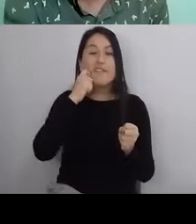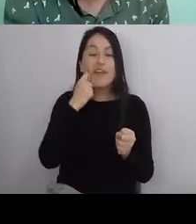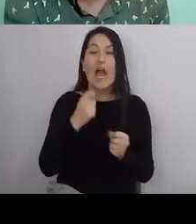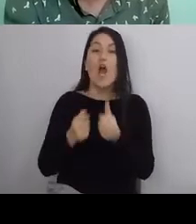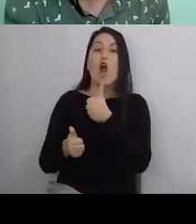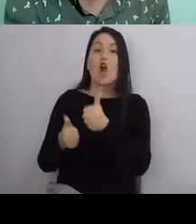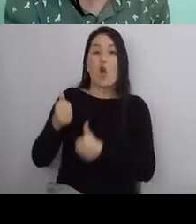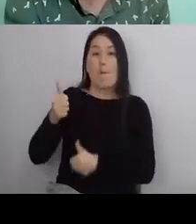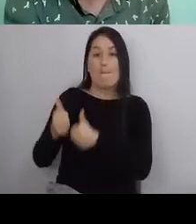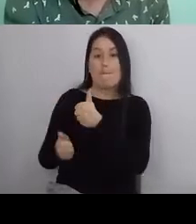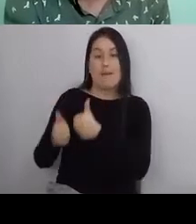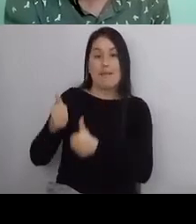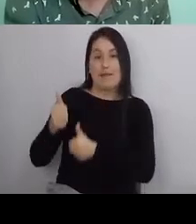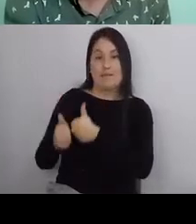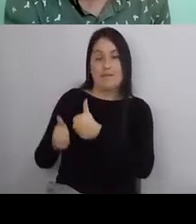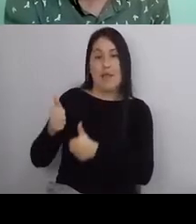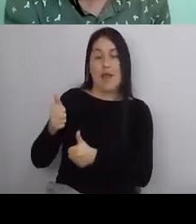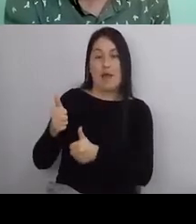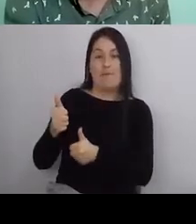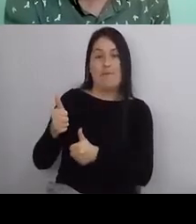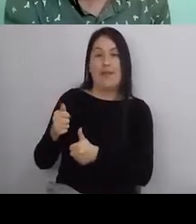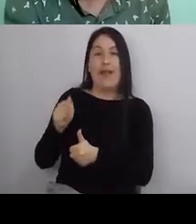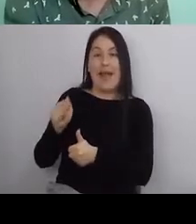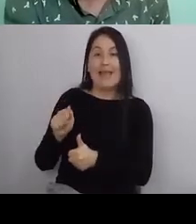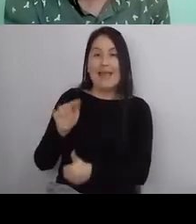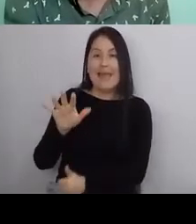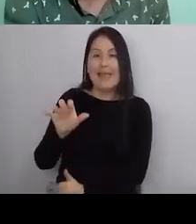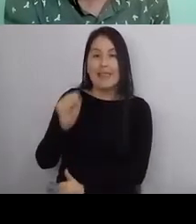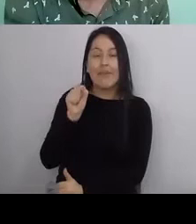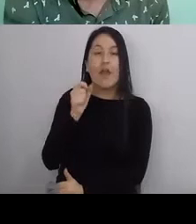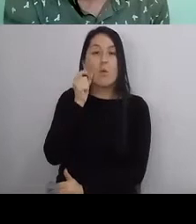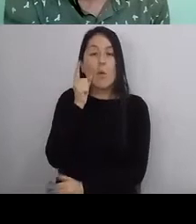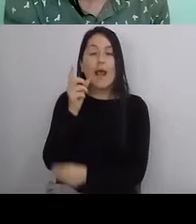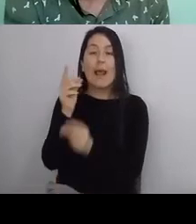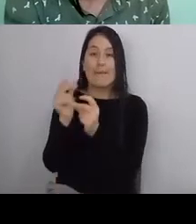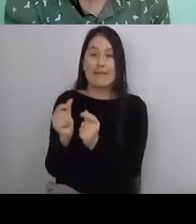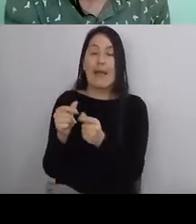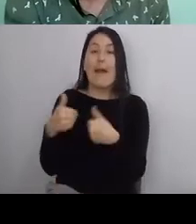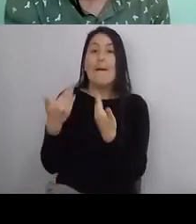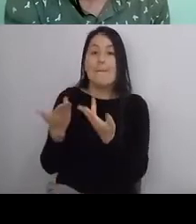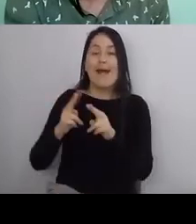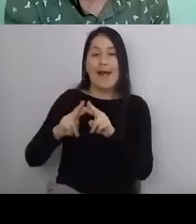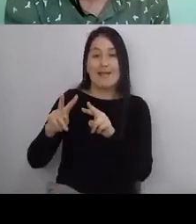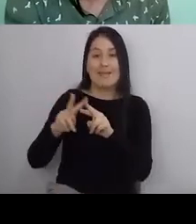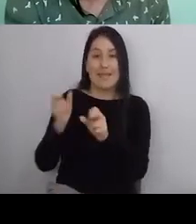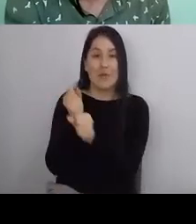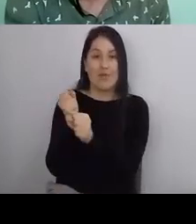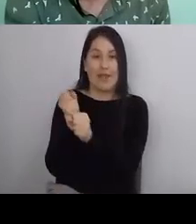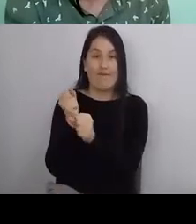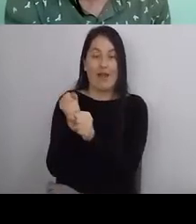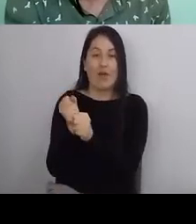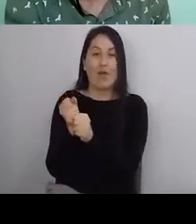¿ya? Acá nos encontramos e identificamos la capacidad para realizar una tarea de la forma en que se